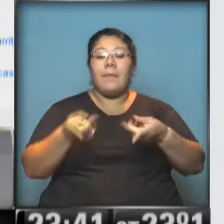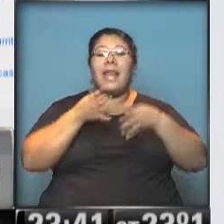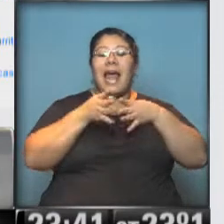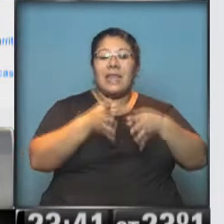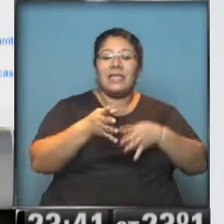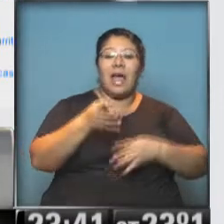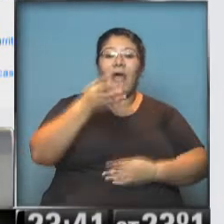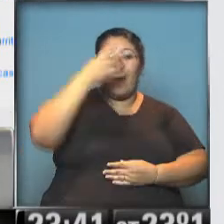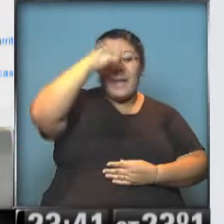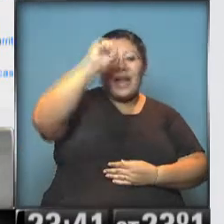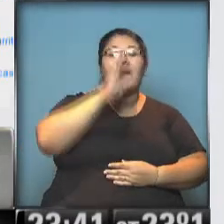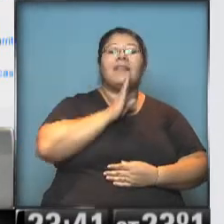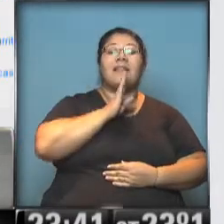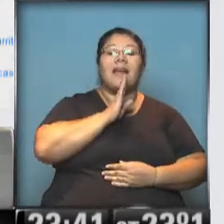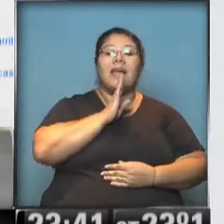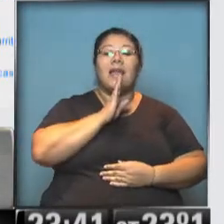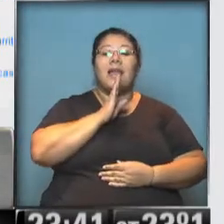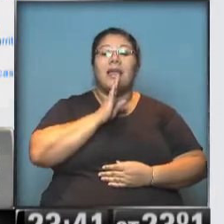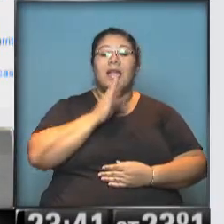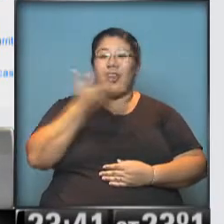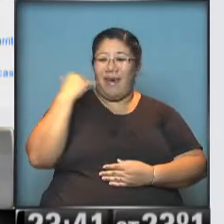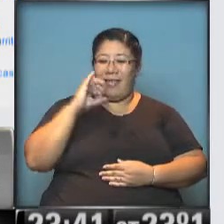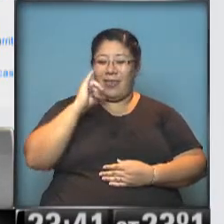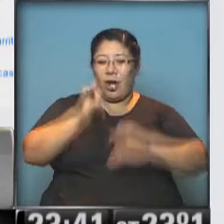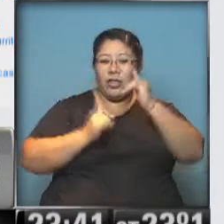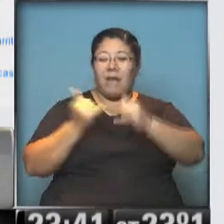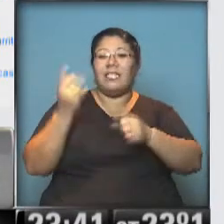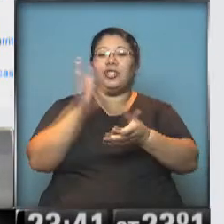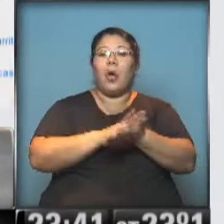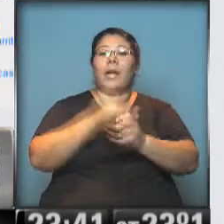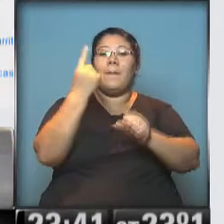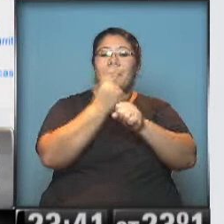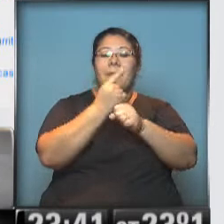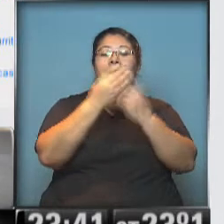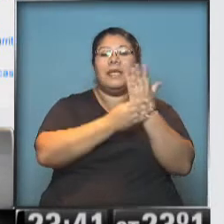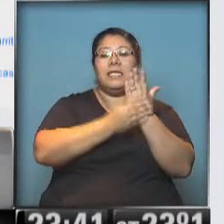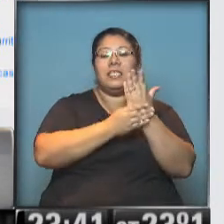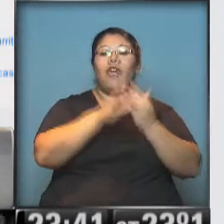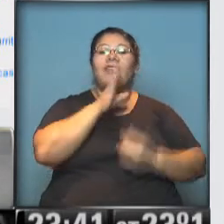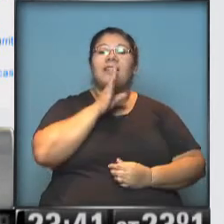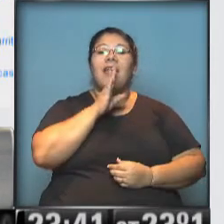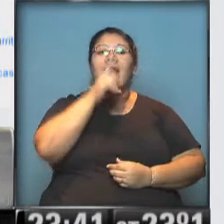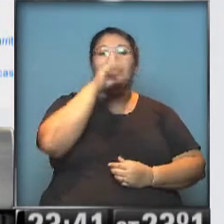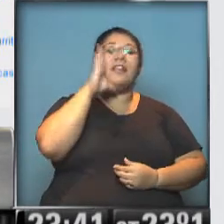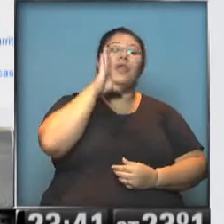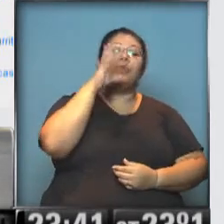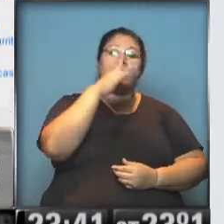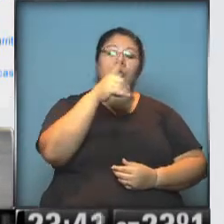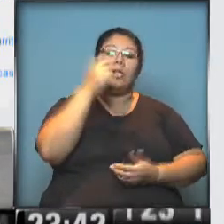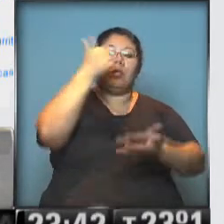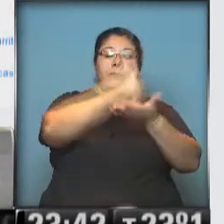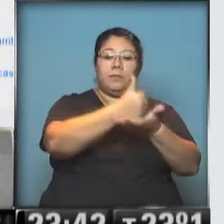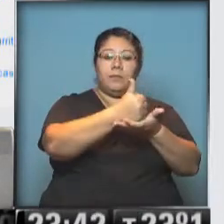de Israel, y todo viene a colación a esto que les contaba de que el primer ministro israelí está en Estados Unidos. La causa Amia se convirtió en un tablero de